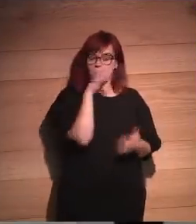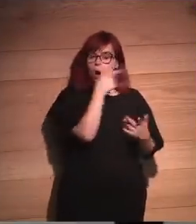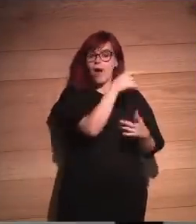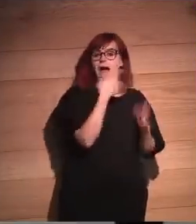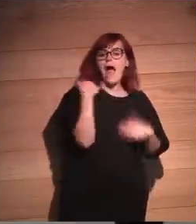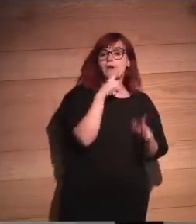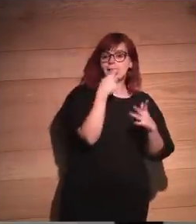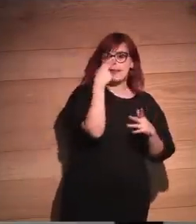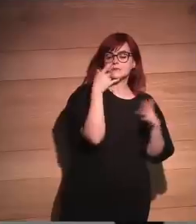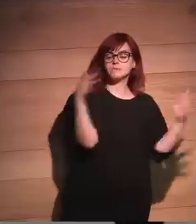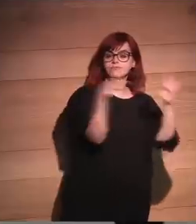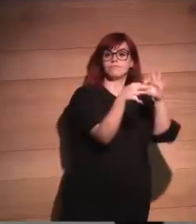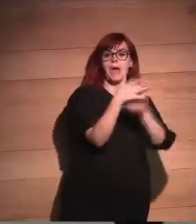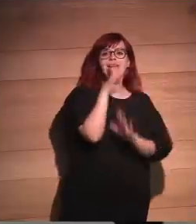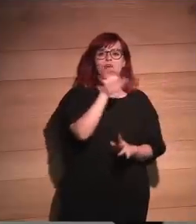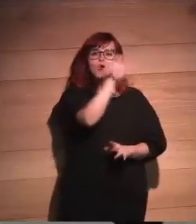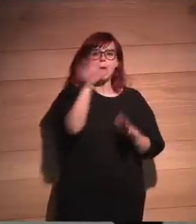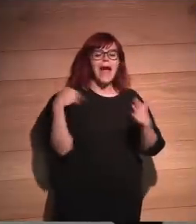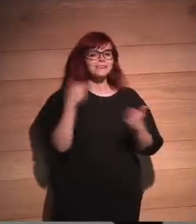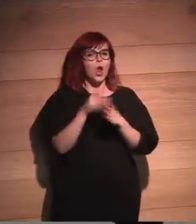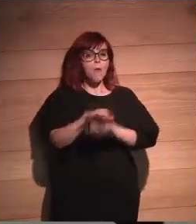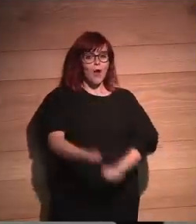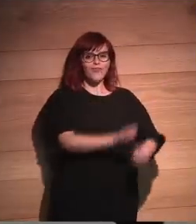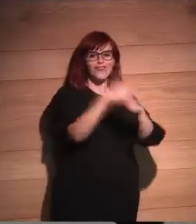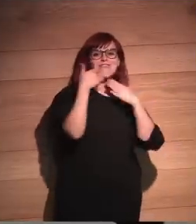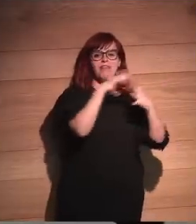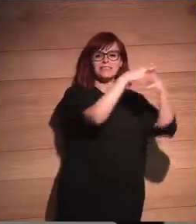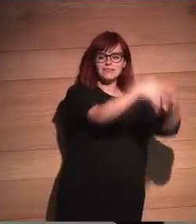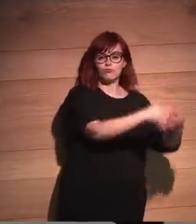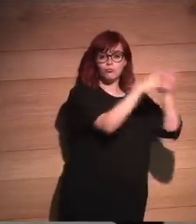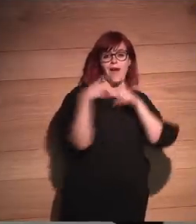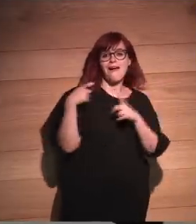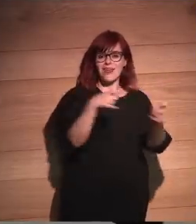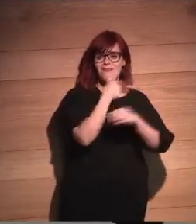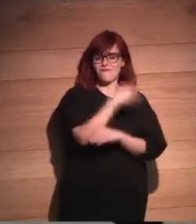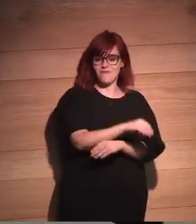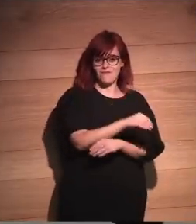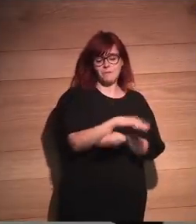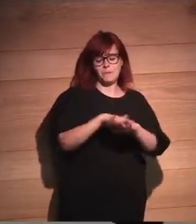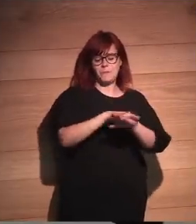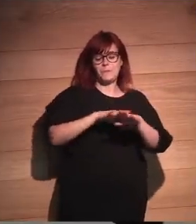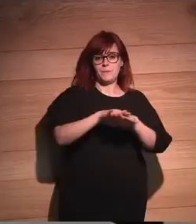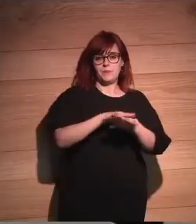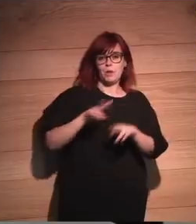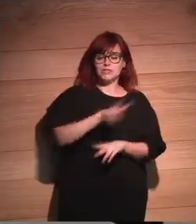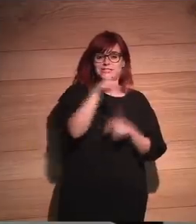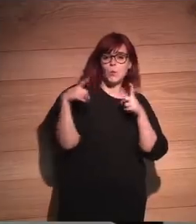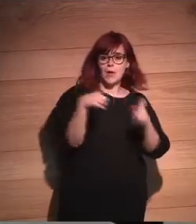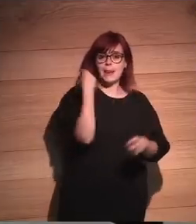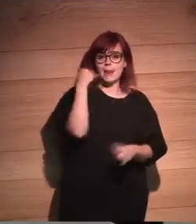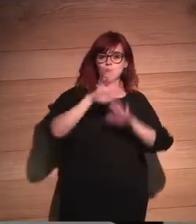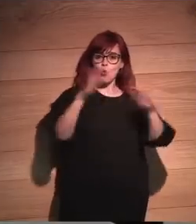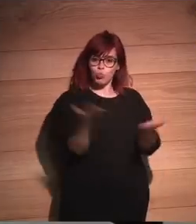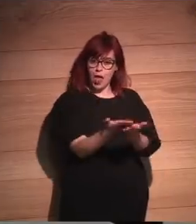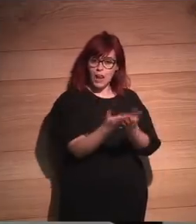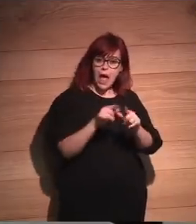preocupada, porque Europa ha disfrutado de esa protección desde el final de la Segunda Guerra Mundial.